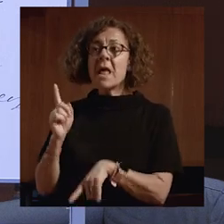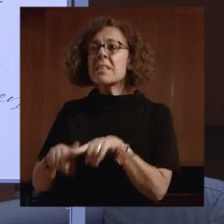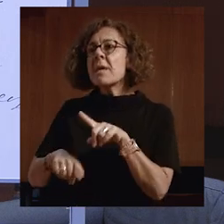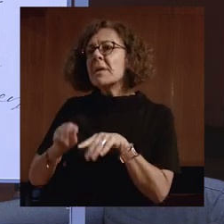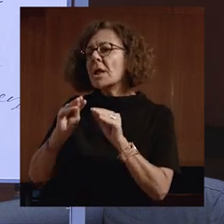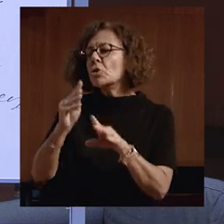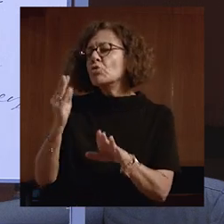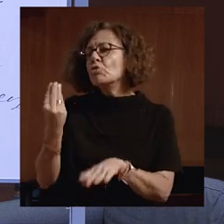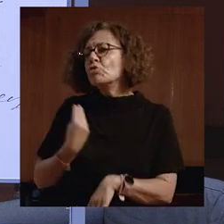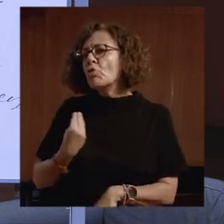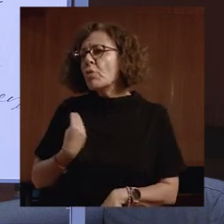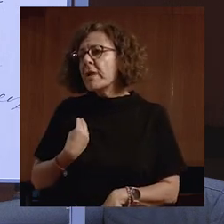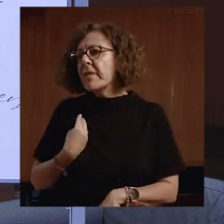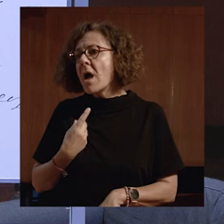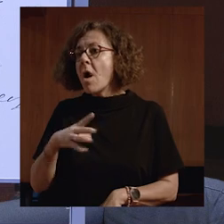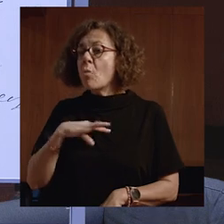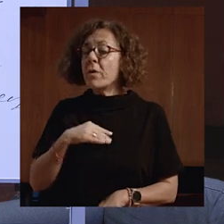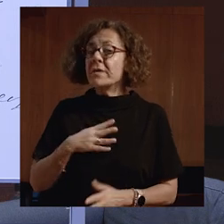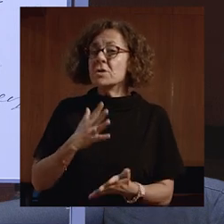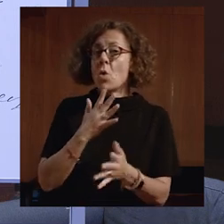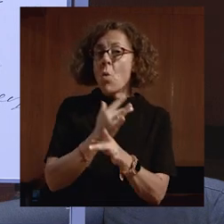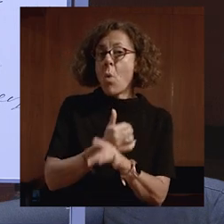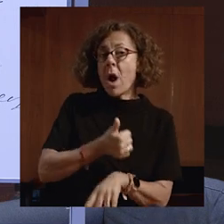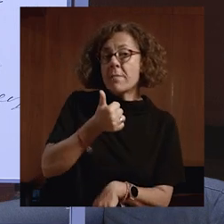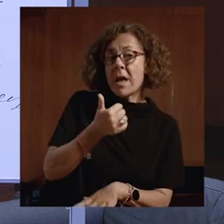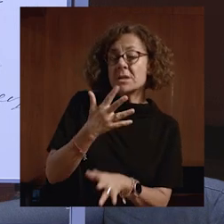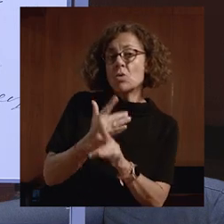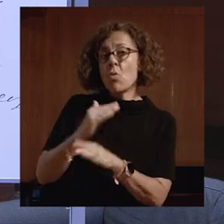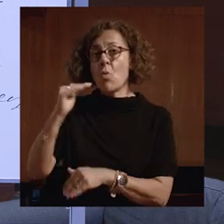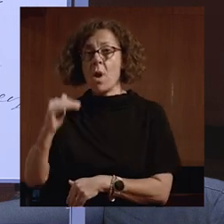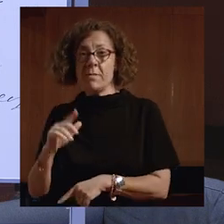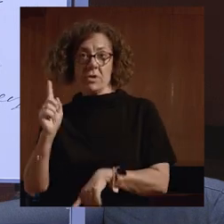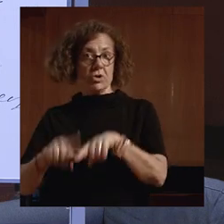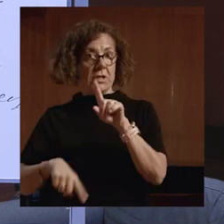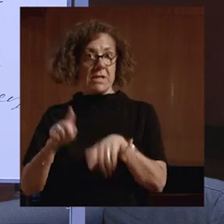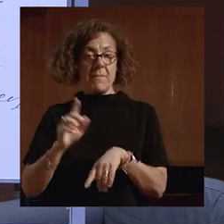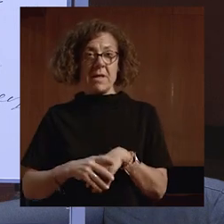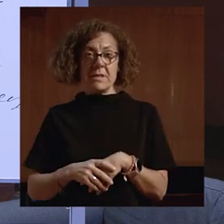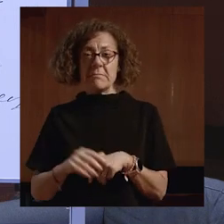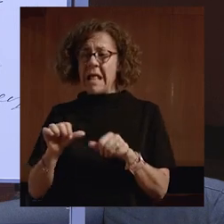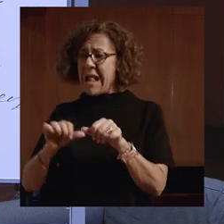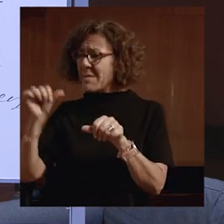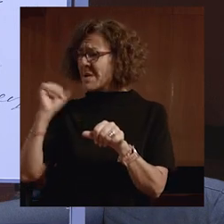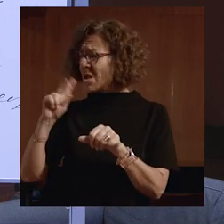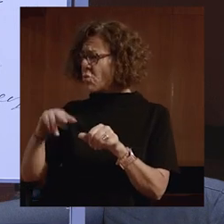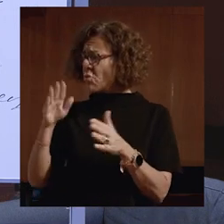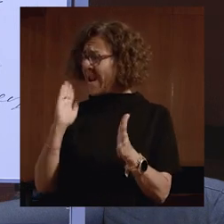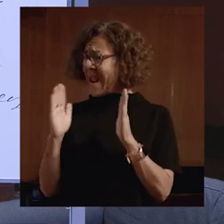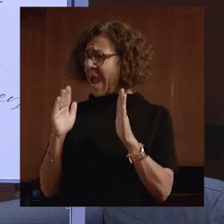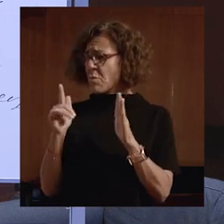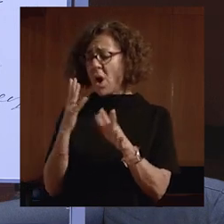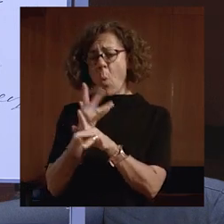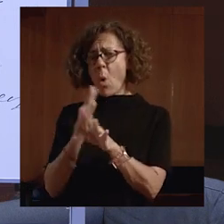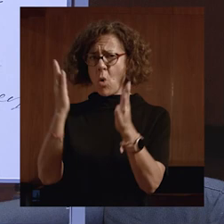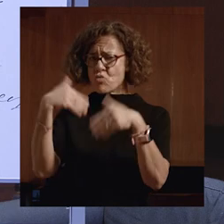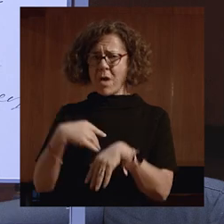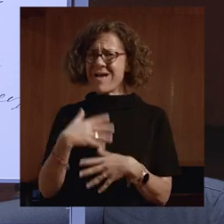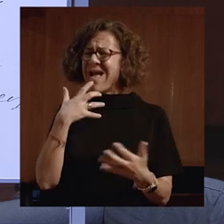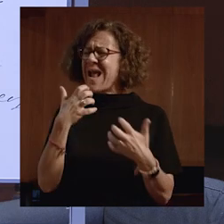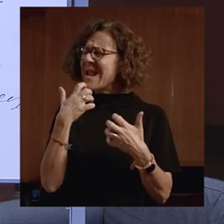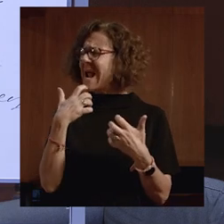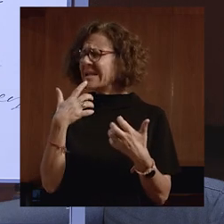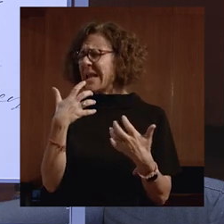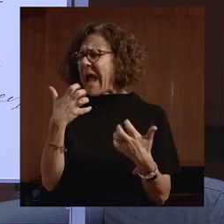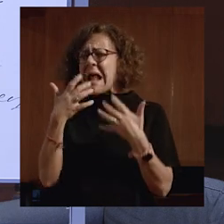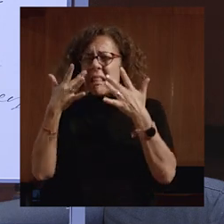vida, hay veces que lo juegas más, hay veces que lo juegas menos. En el pasado nunca ha habido una época en la que no ha habido ese juego y el arte ha sido arte sin